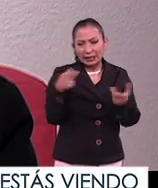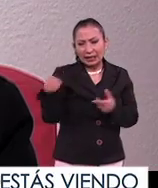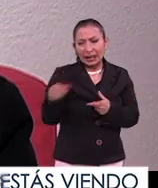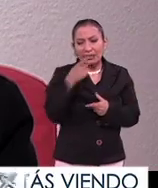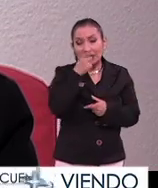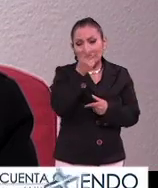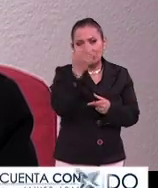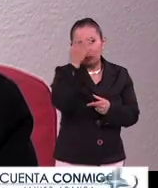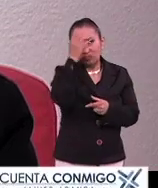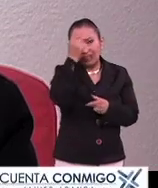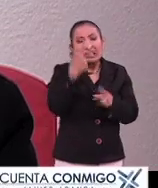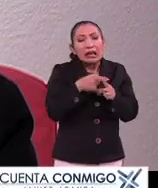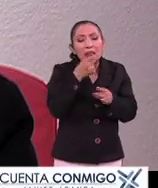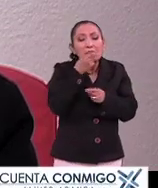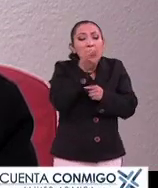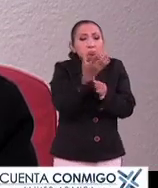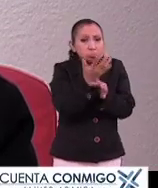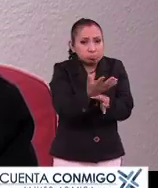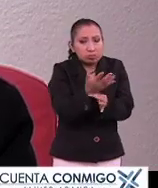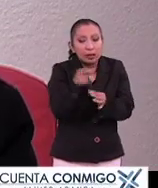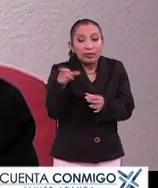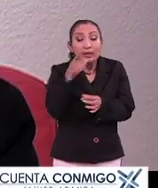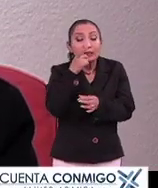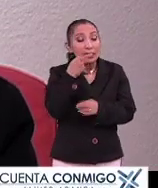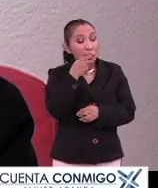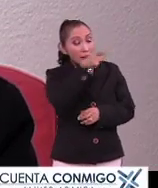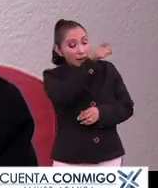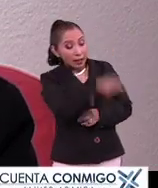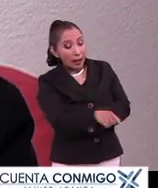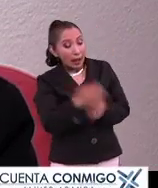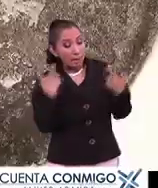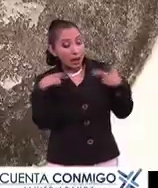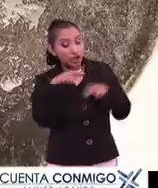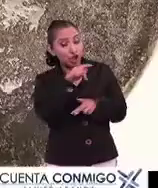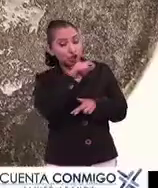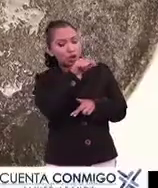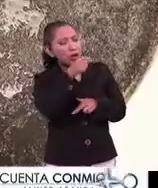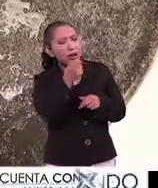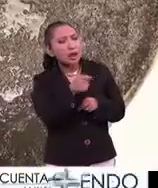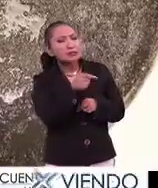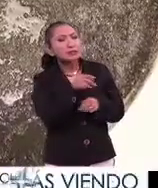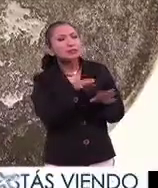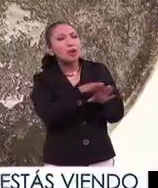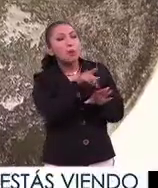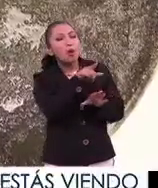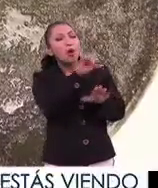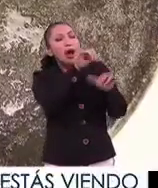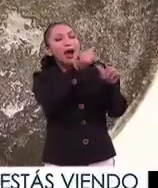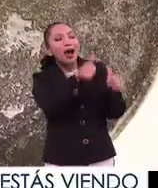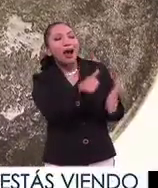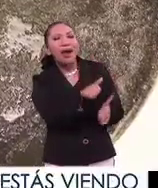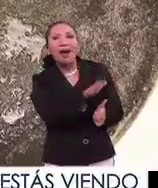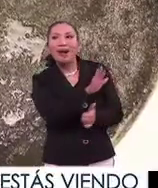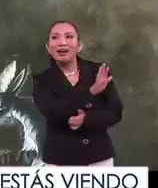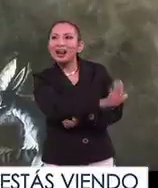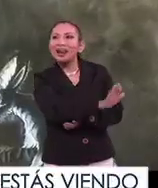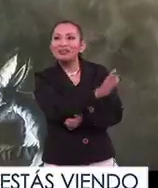quien lo dijo, que se habla del maestro Toledo como un